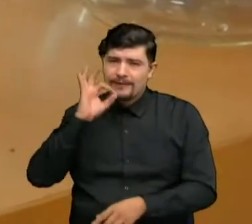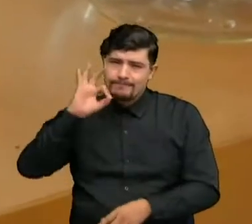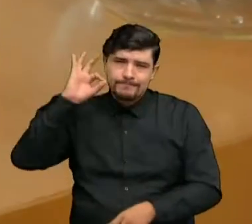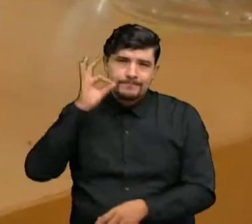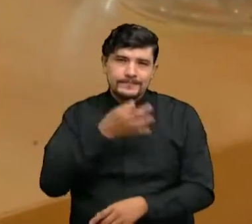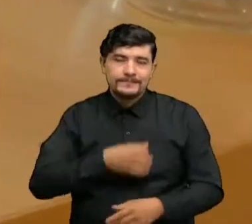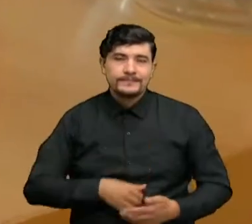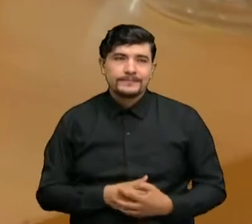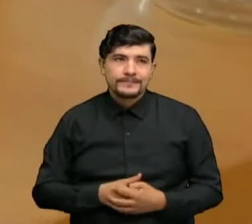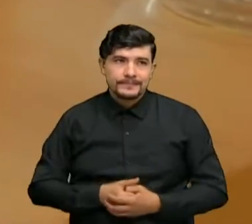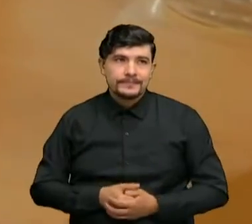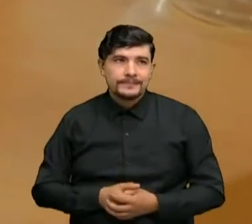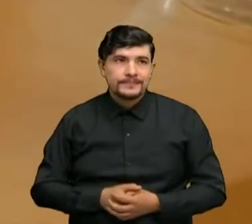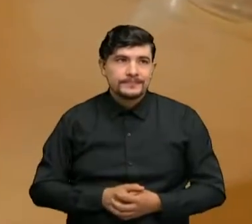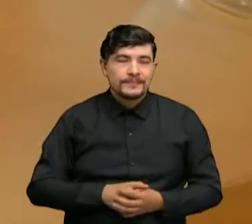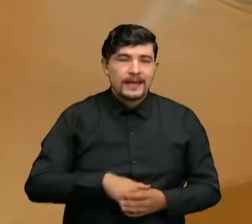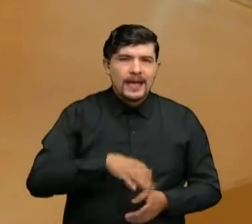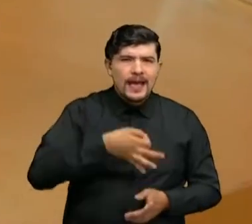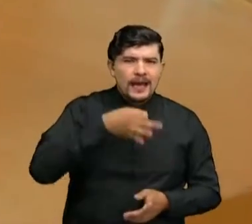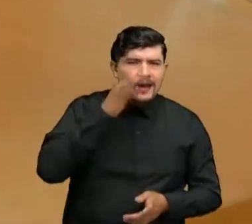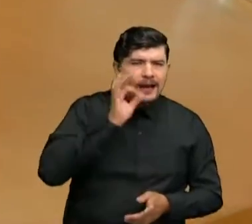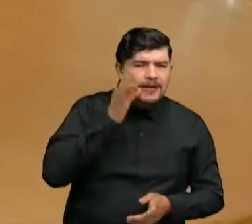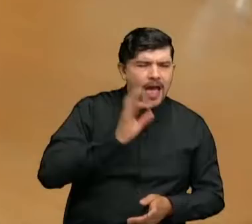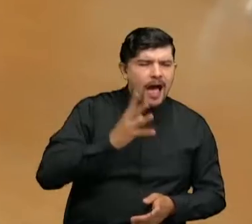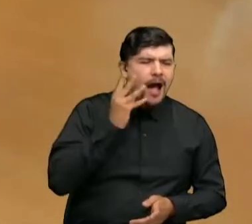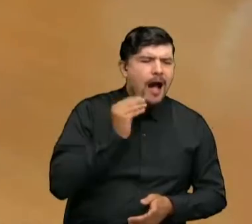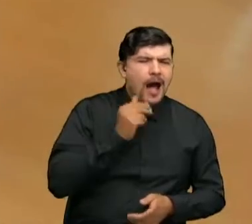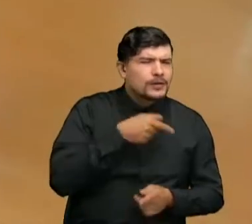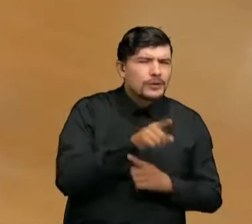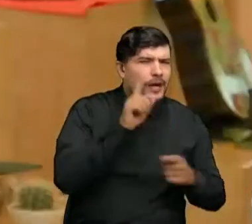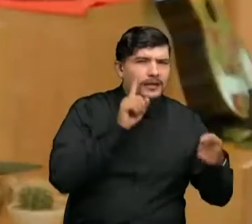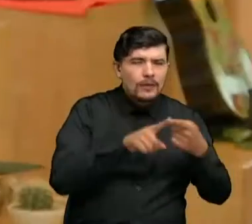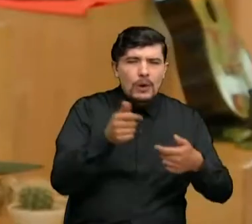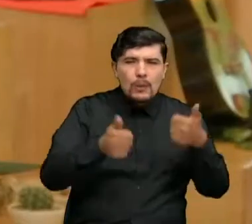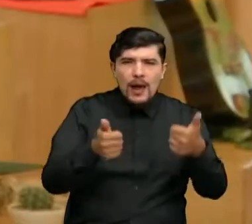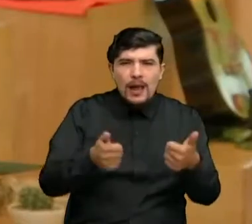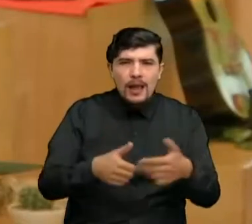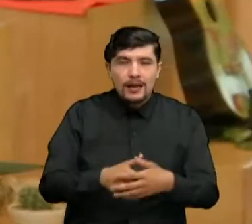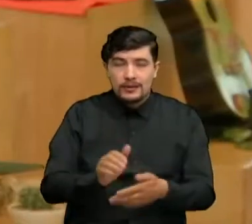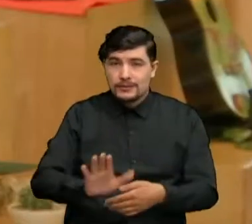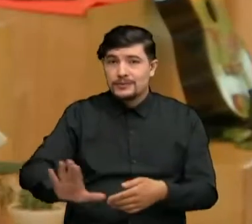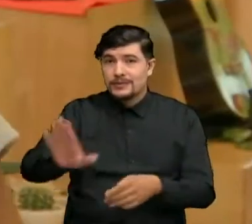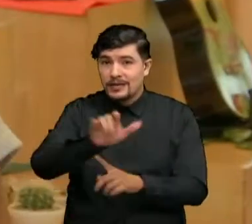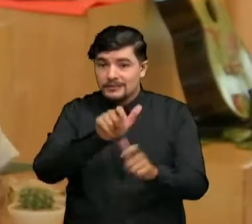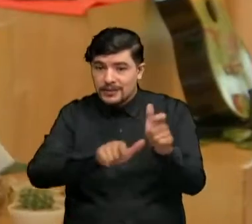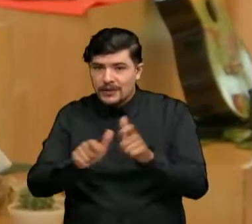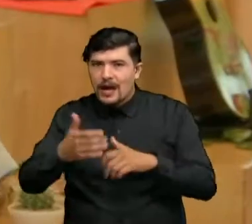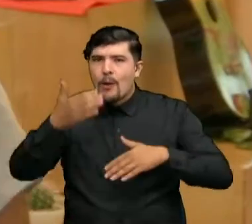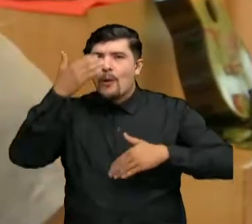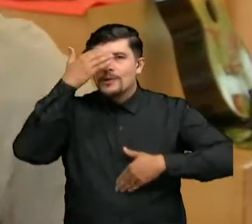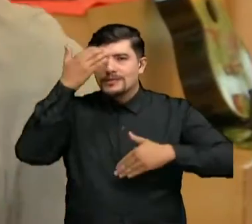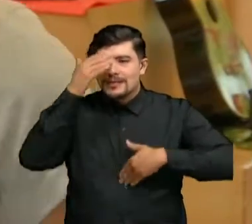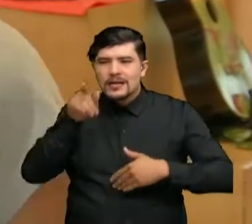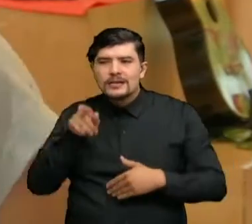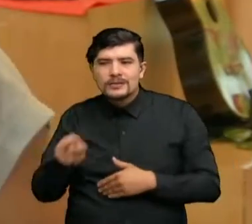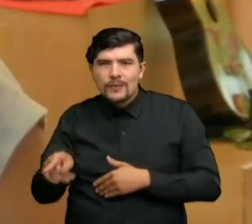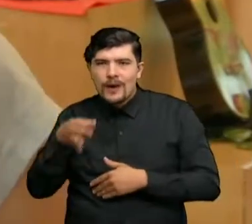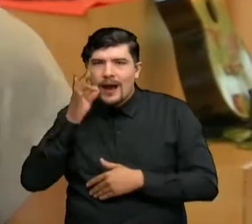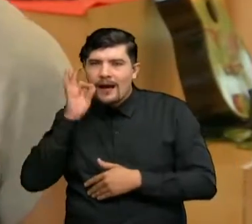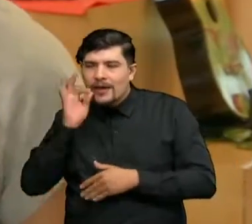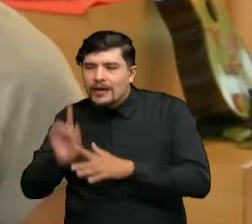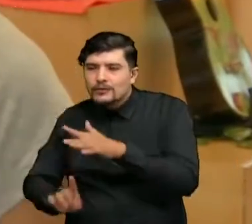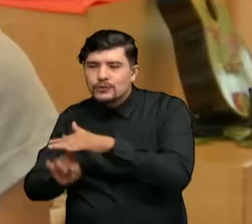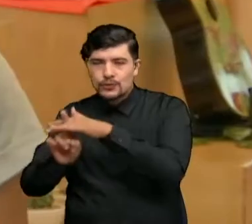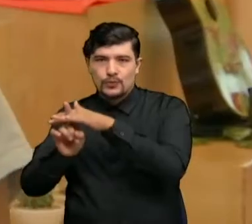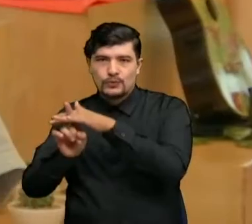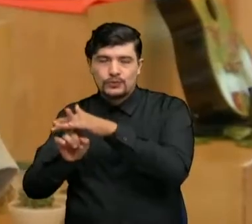lo que buscamos con Café Vivencias es culturizar a las personas sobre el consumo de café de origen. ¿Qué quiere decir eso? Que